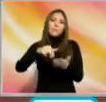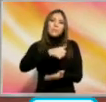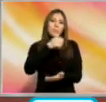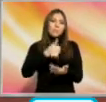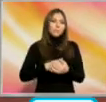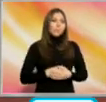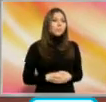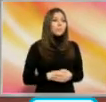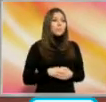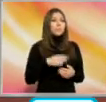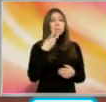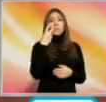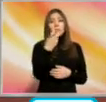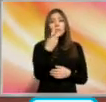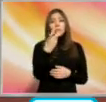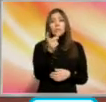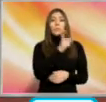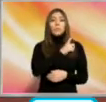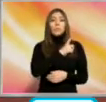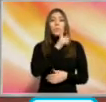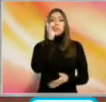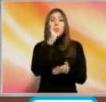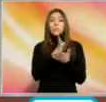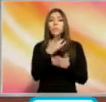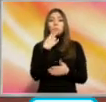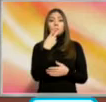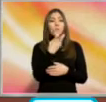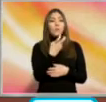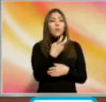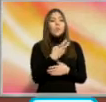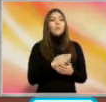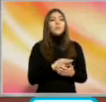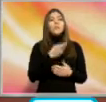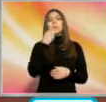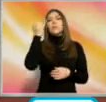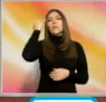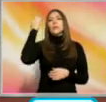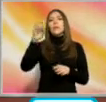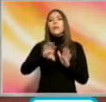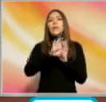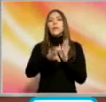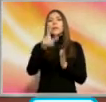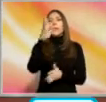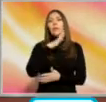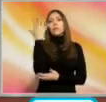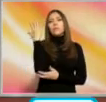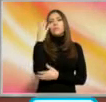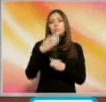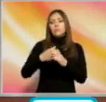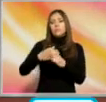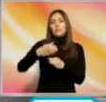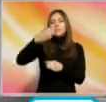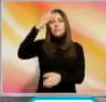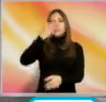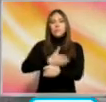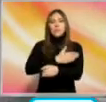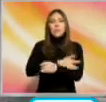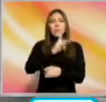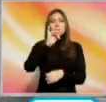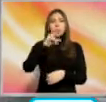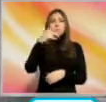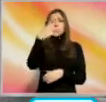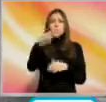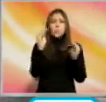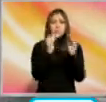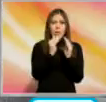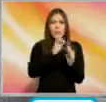láminas solo se usan para eso o también de repente, te pregunto porque se me ocurría, tenemos un tronco de un pino, ¿podemos hacer algo con esto también nosotros en